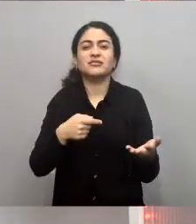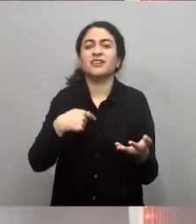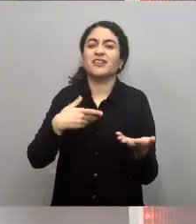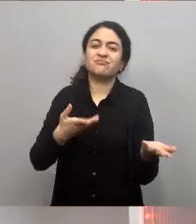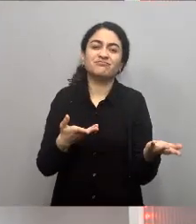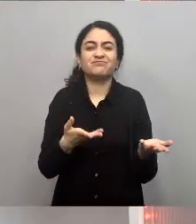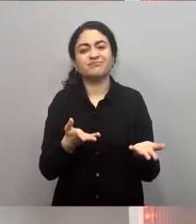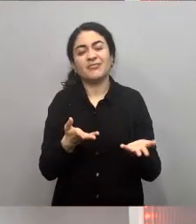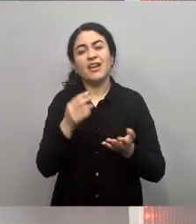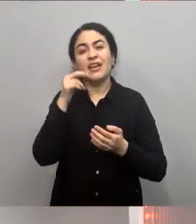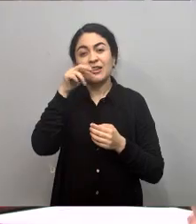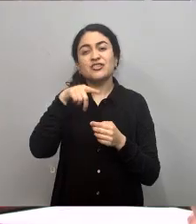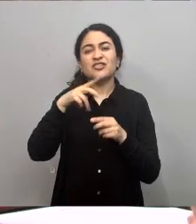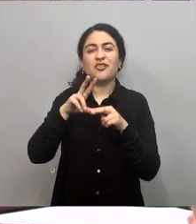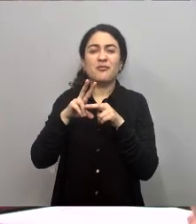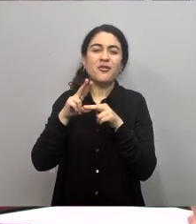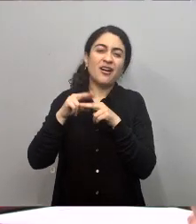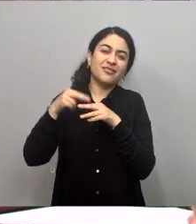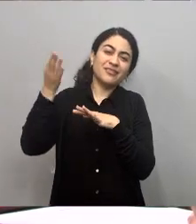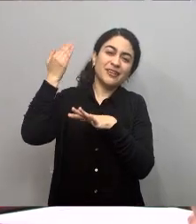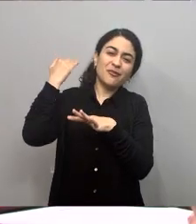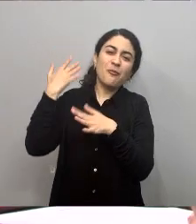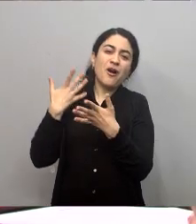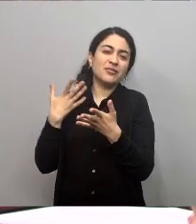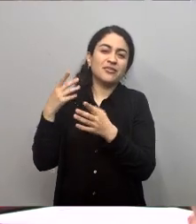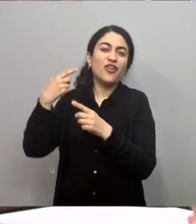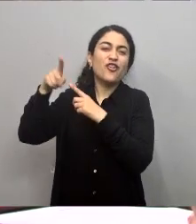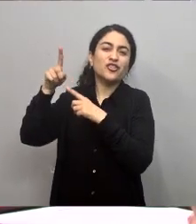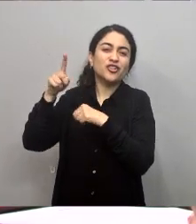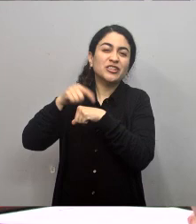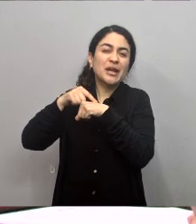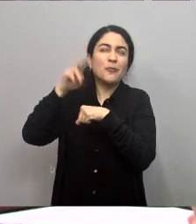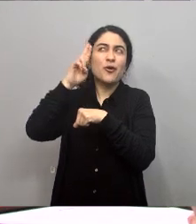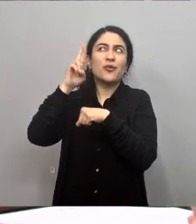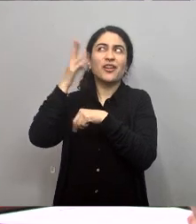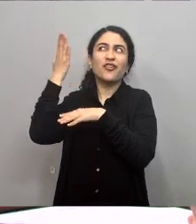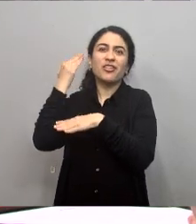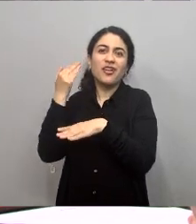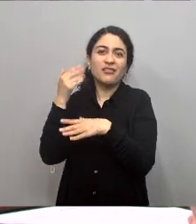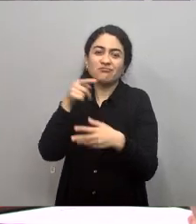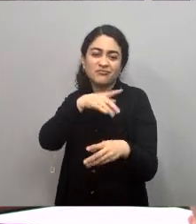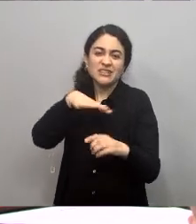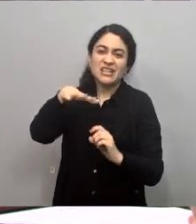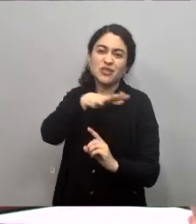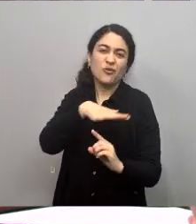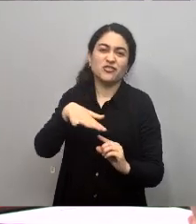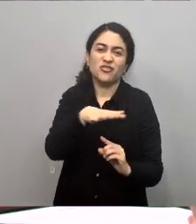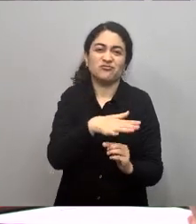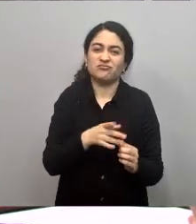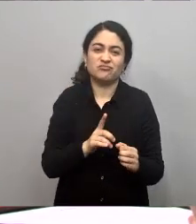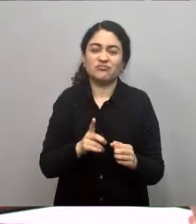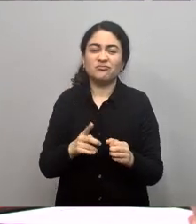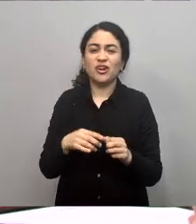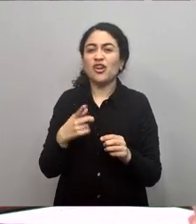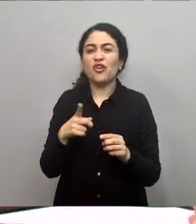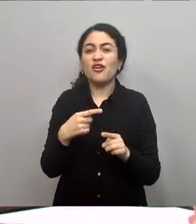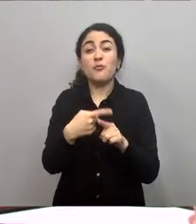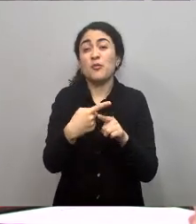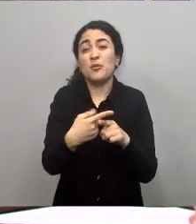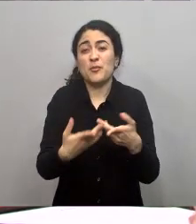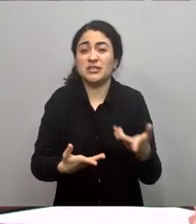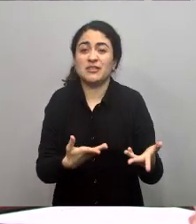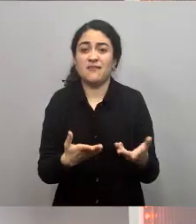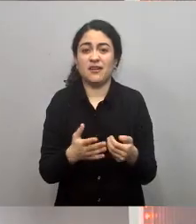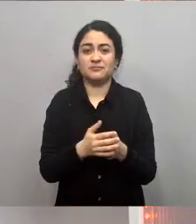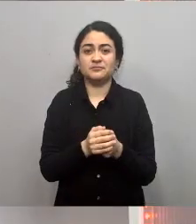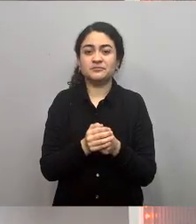¿no? Así es. Hizo recordar otros tiempos que no fueron muy afortunados desde el punto de vista de quien